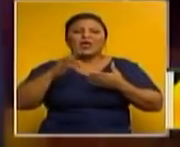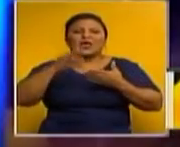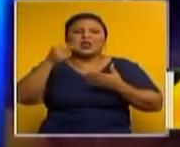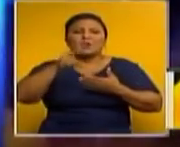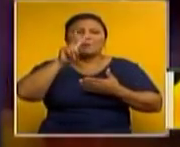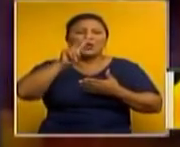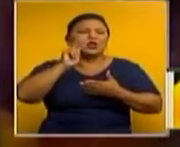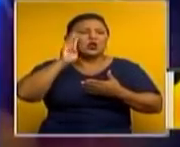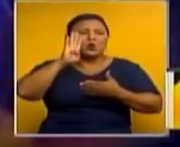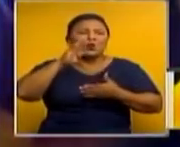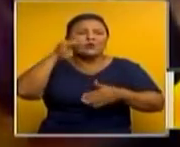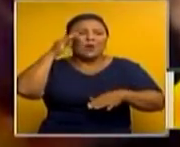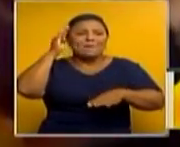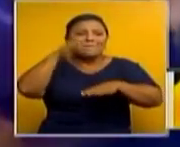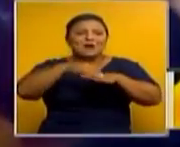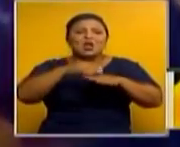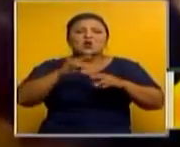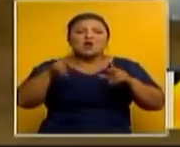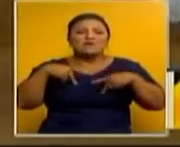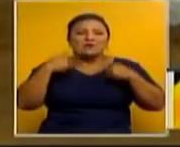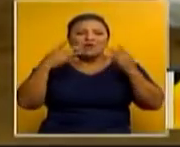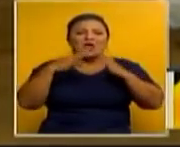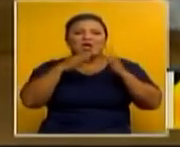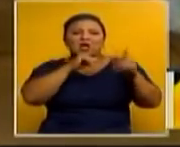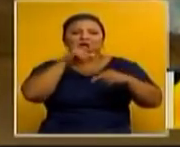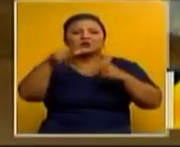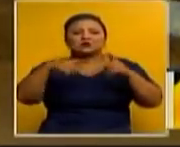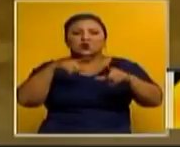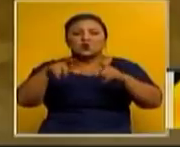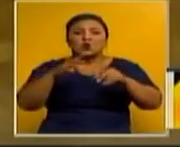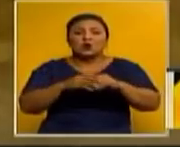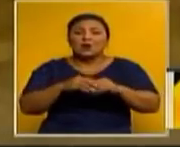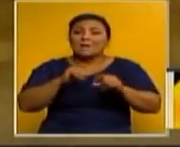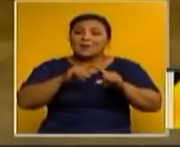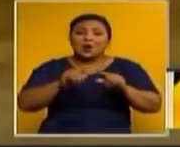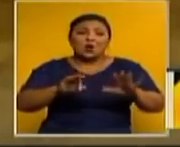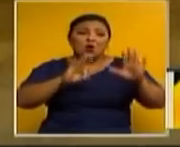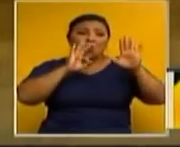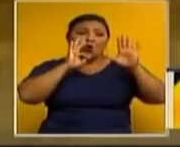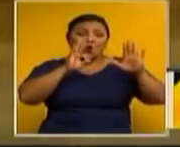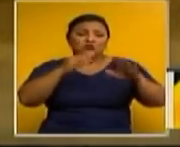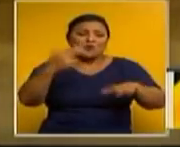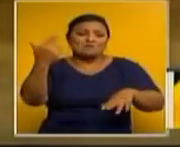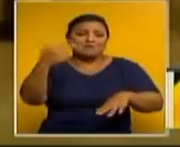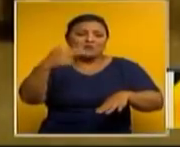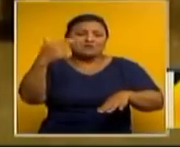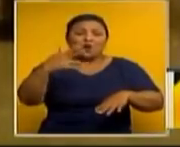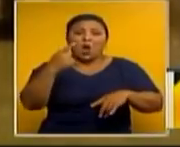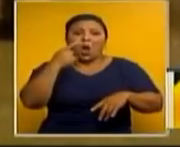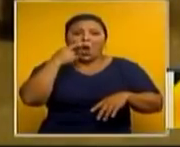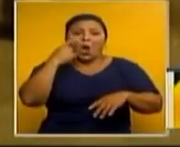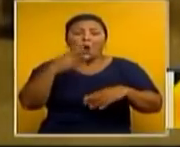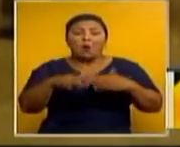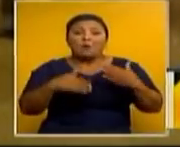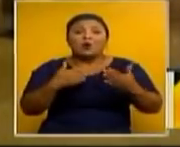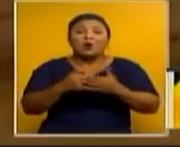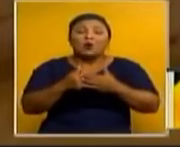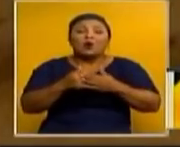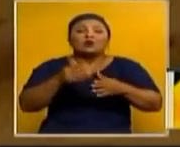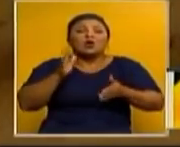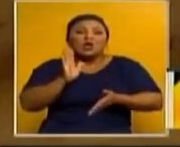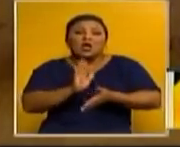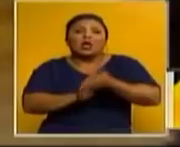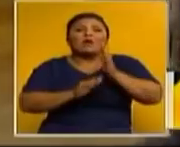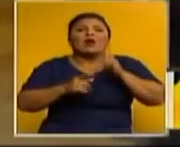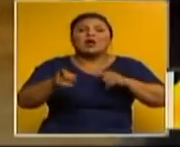Mayo. Igual con las investigaciones podremos... Fueron 8 los proyectiles que acabaron con la vida de este hombre, quien había ido a encontrarse